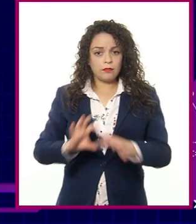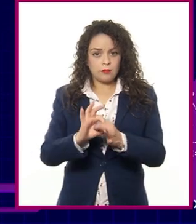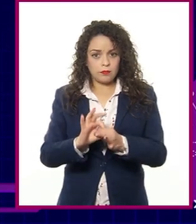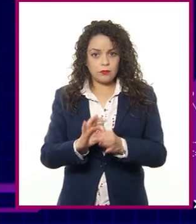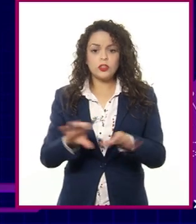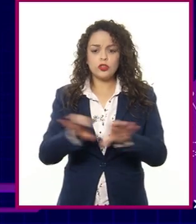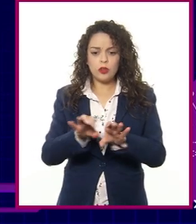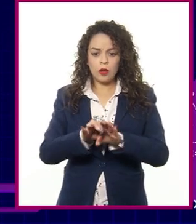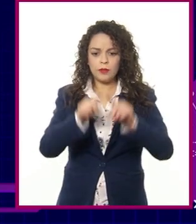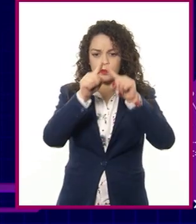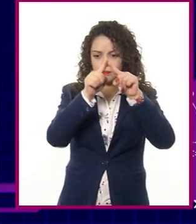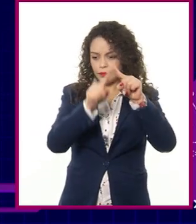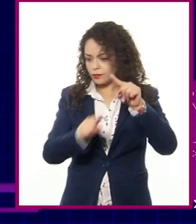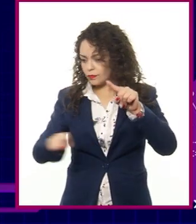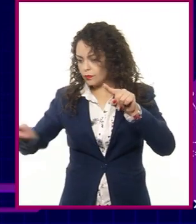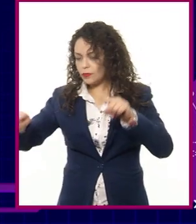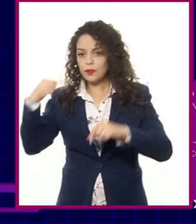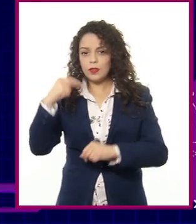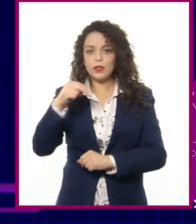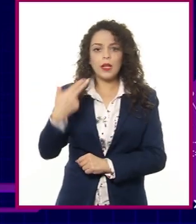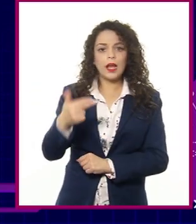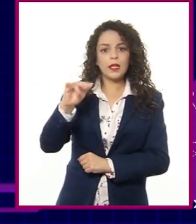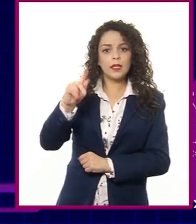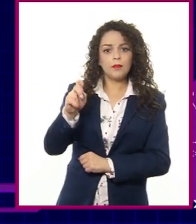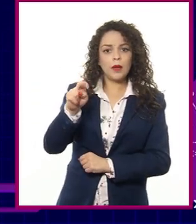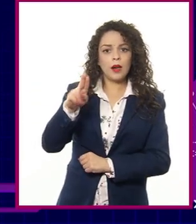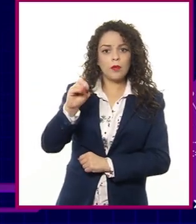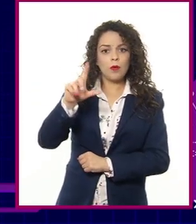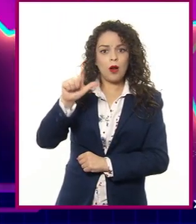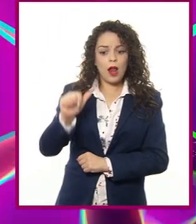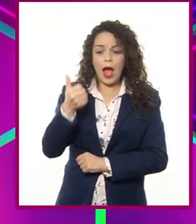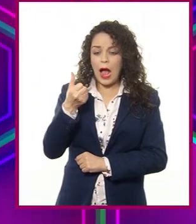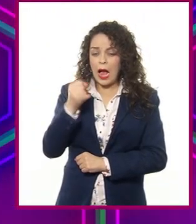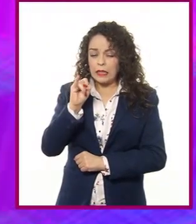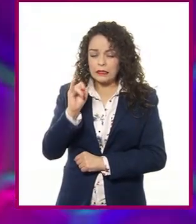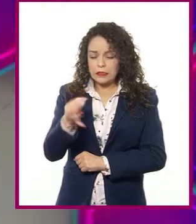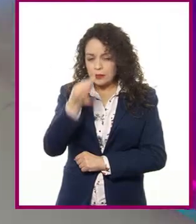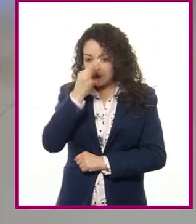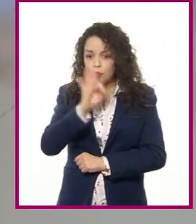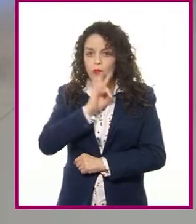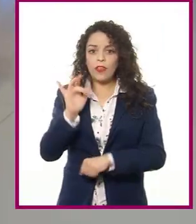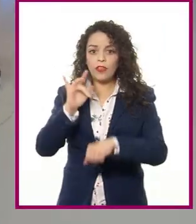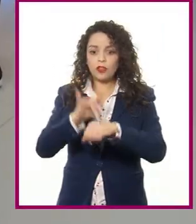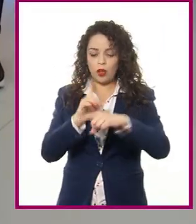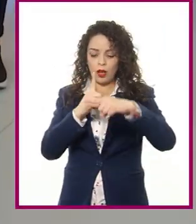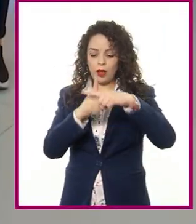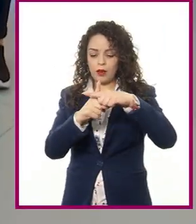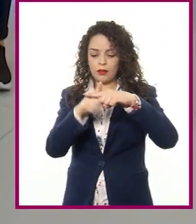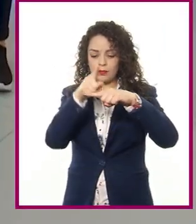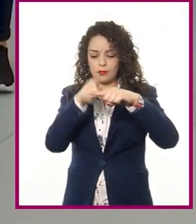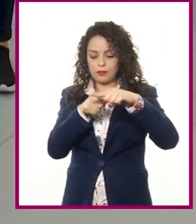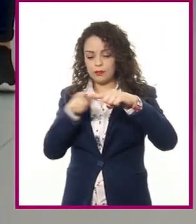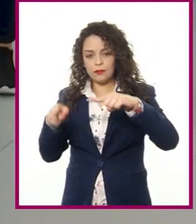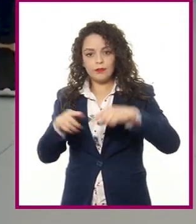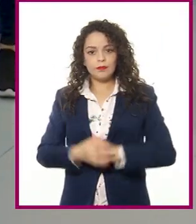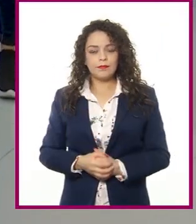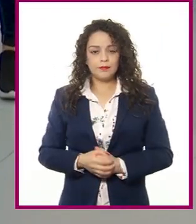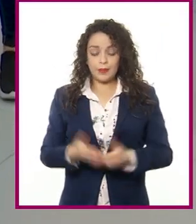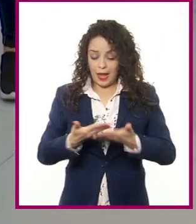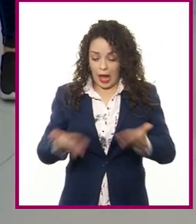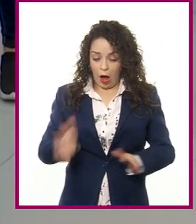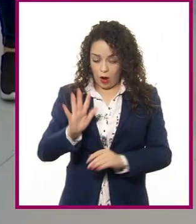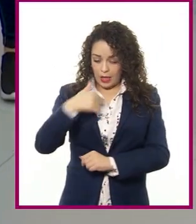gráfica llamada hipérbola, que se acerca a los ejes. Maestra, con lo ya aprendido hasta ahora me gustaría resolver